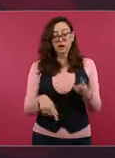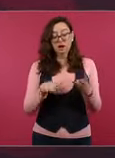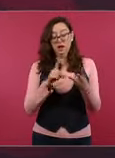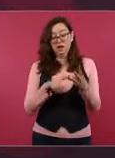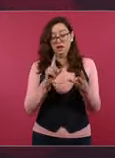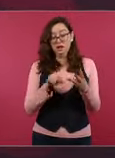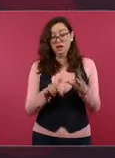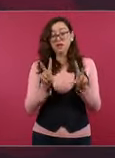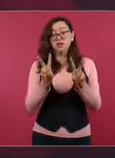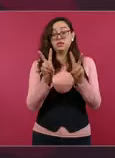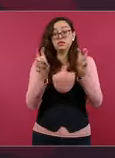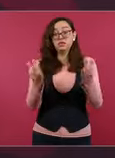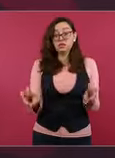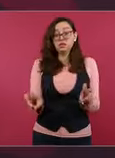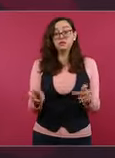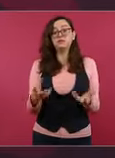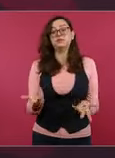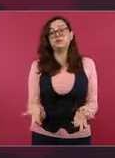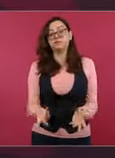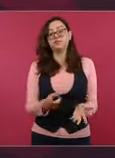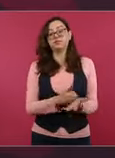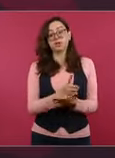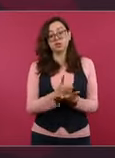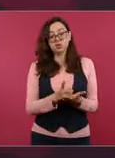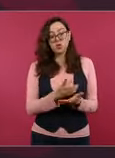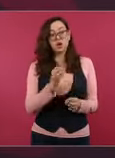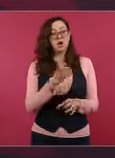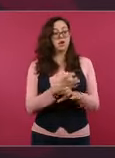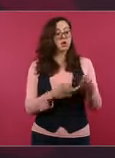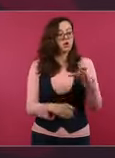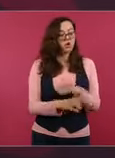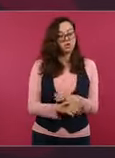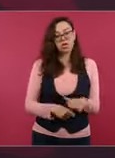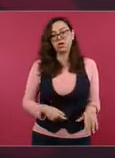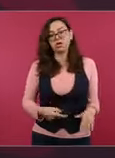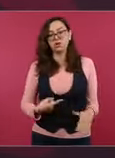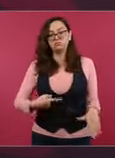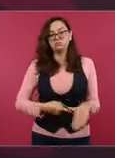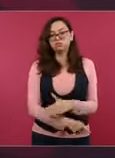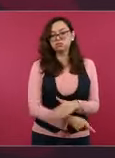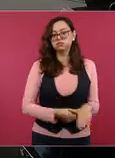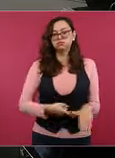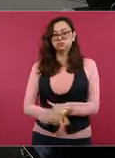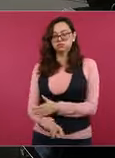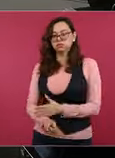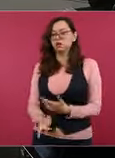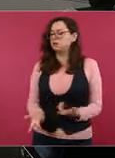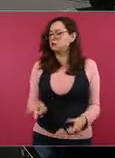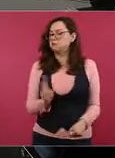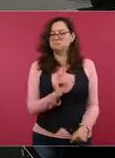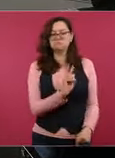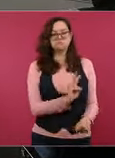contrabando, migración y control de drogas,